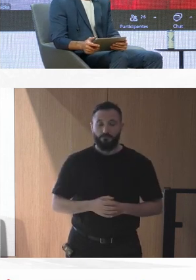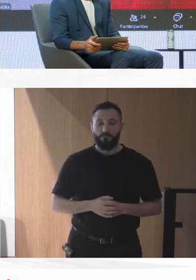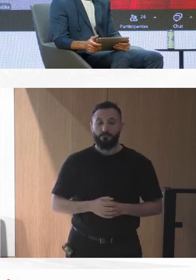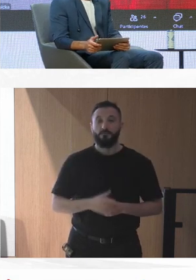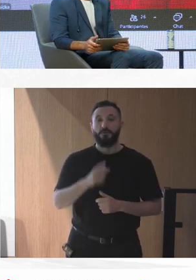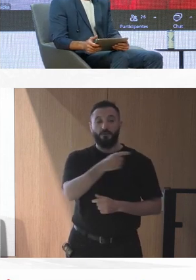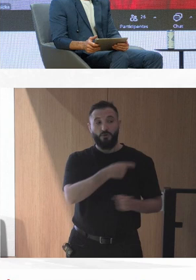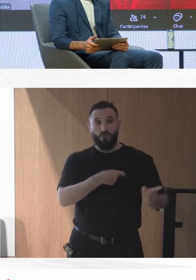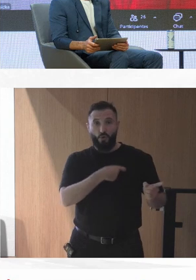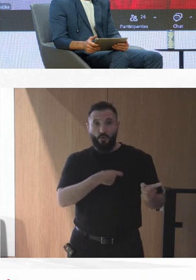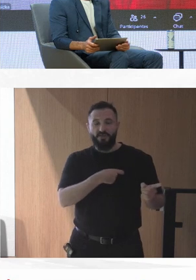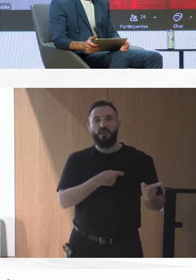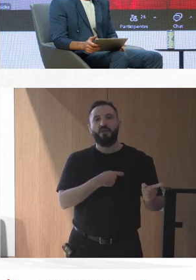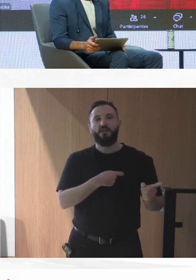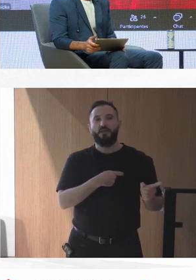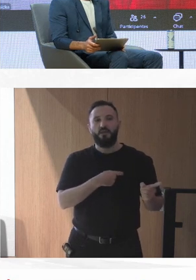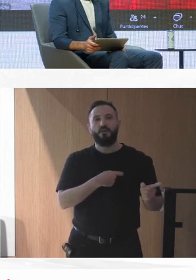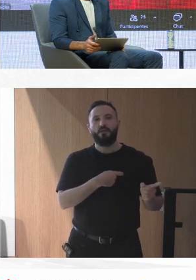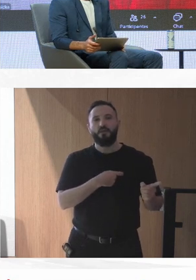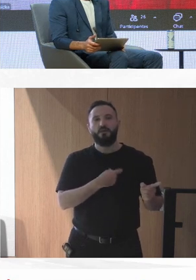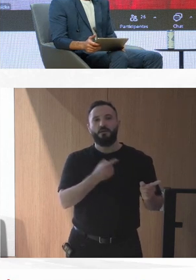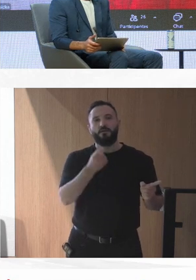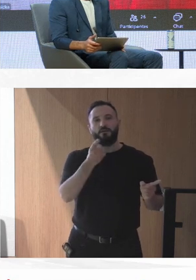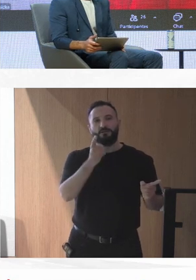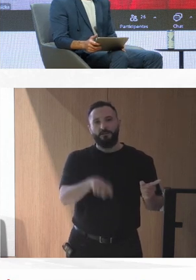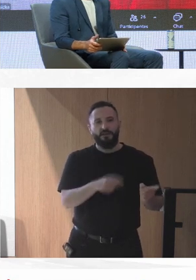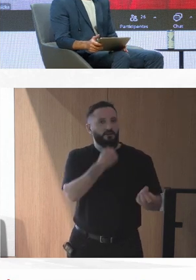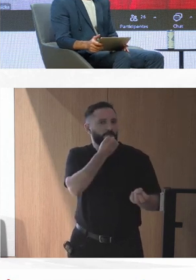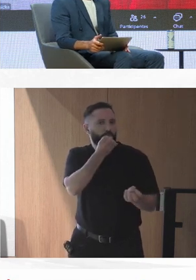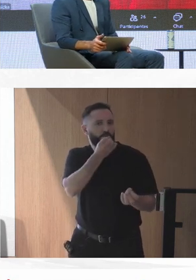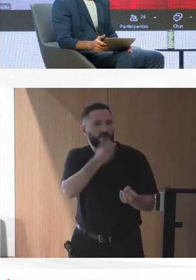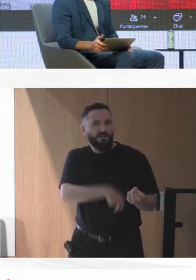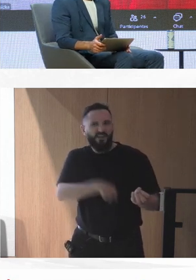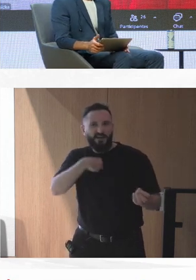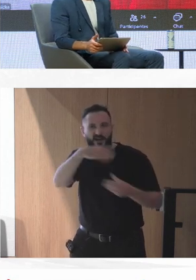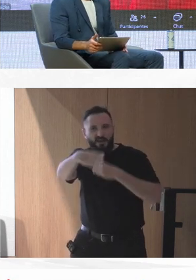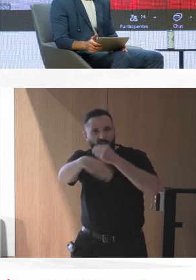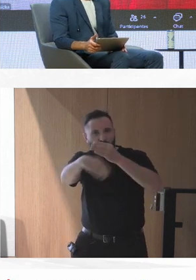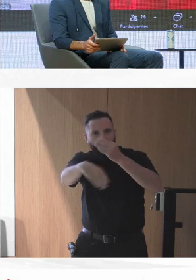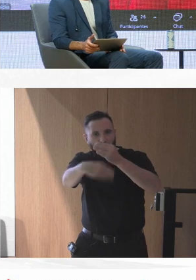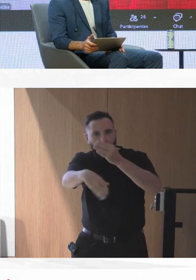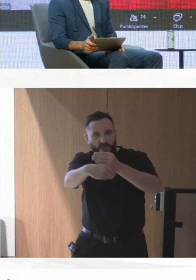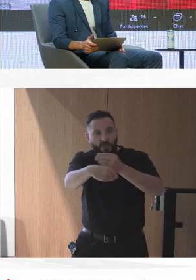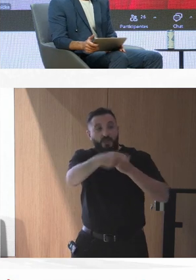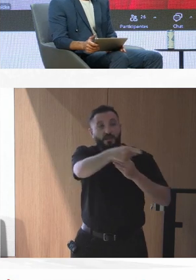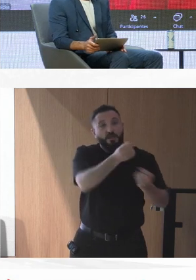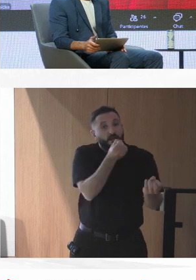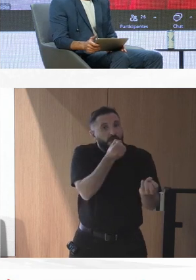el comité también ha añadido comentarios generales en los últimos años que nos pueden